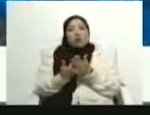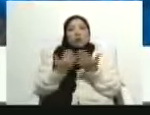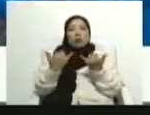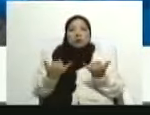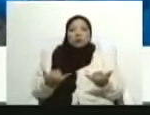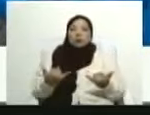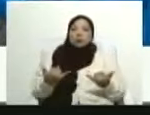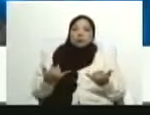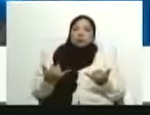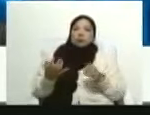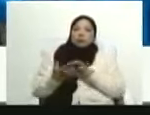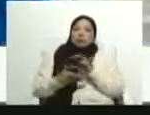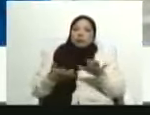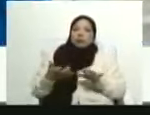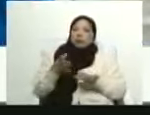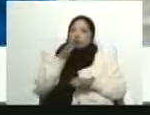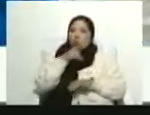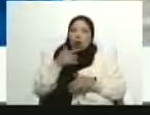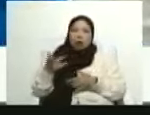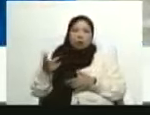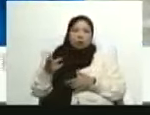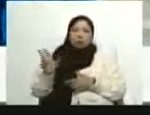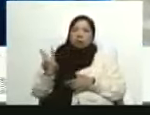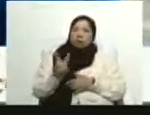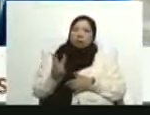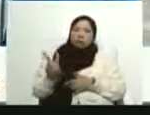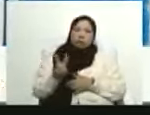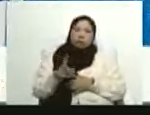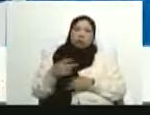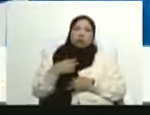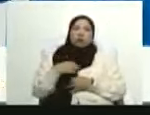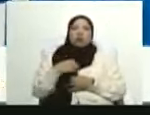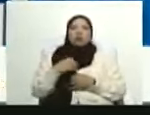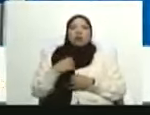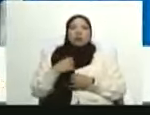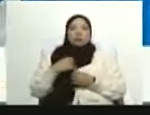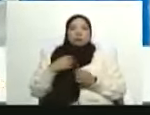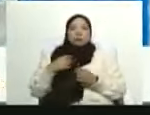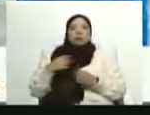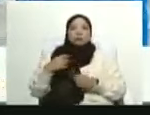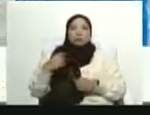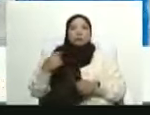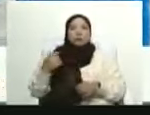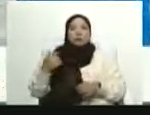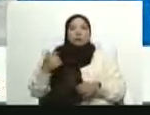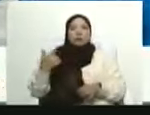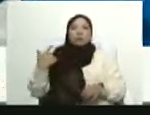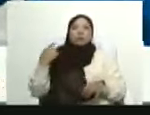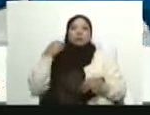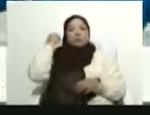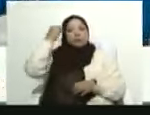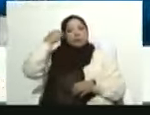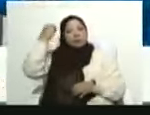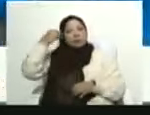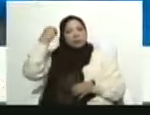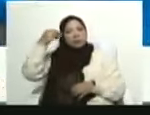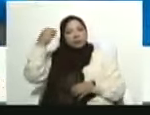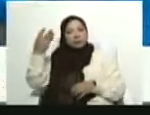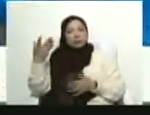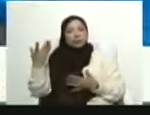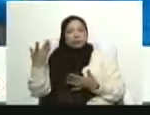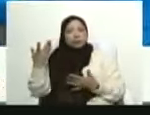crear un caso inexistente. Venezuela es fiel, es creyente, fiel,